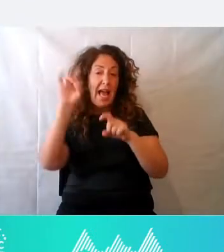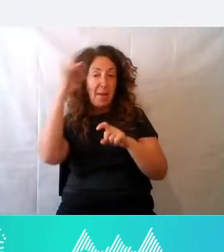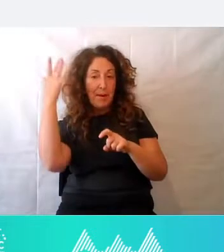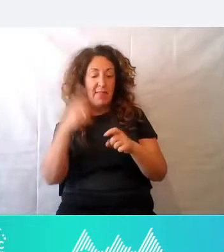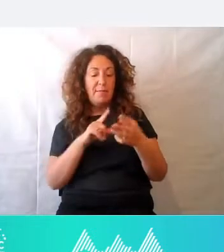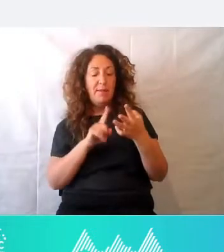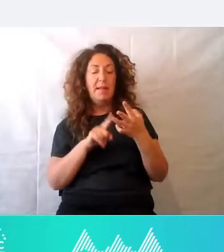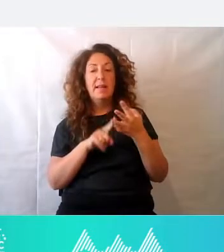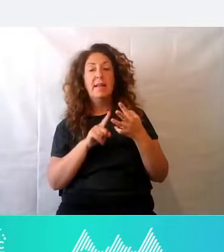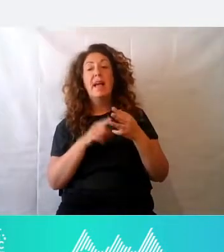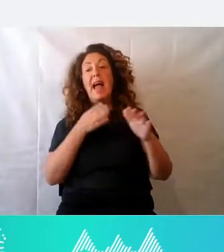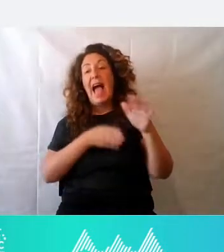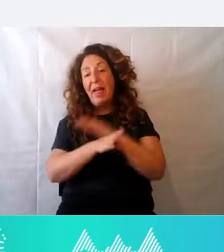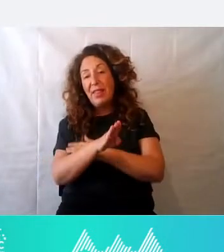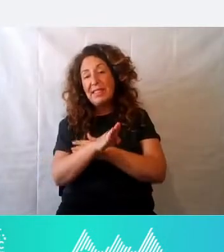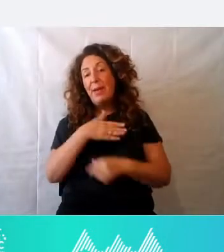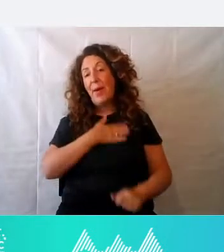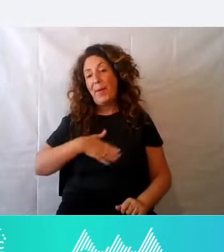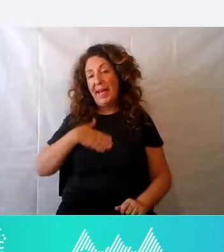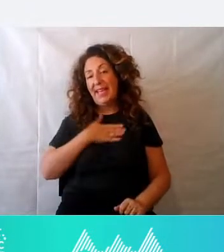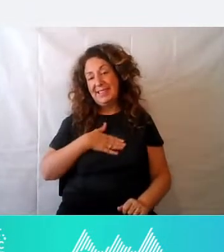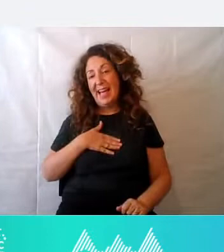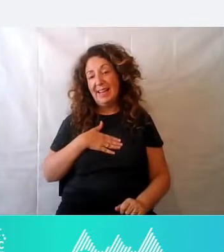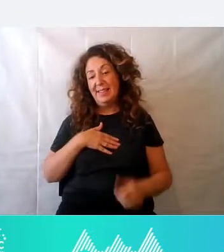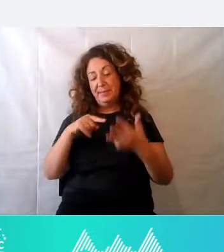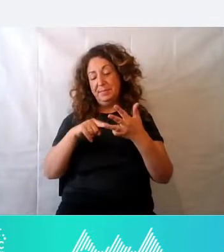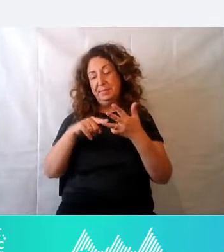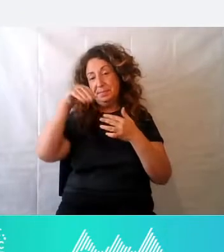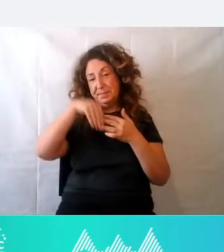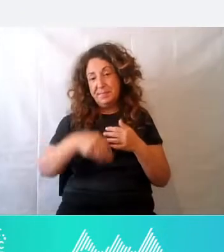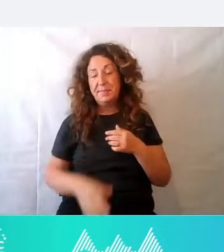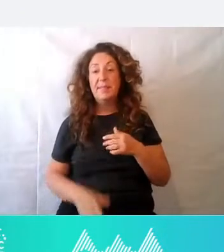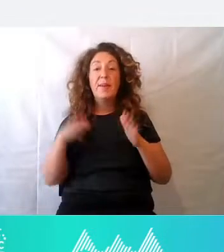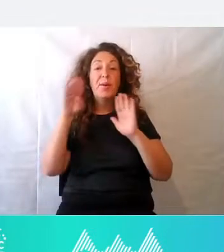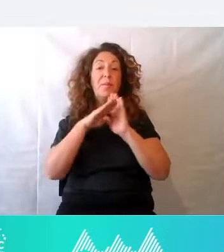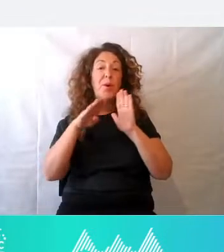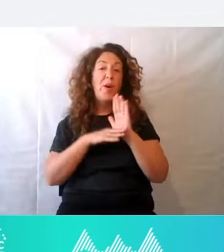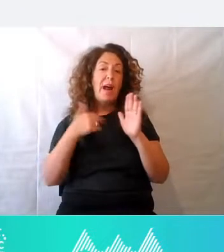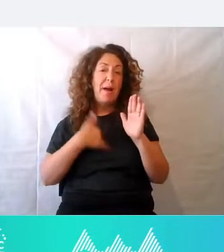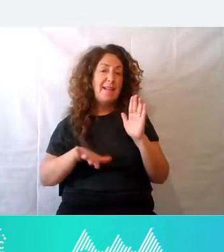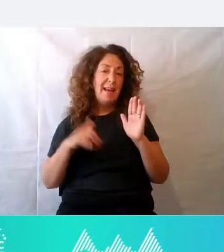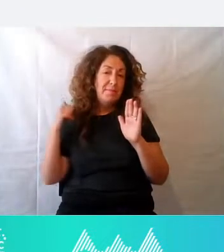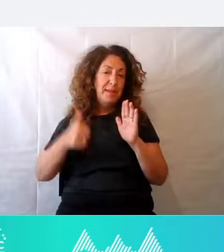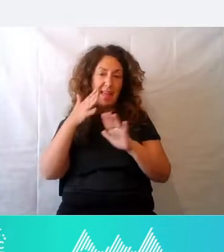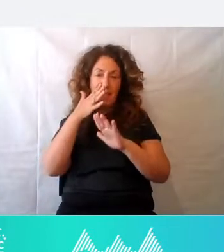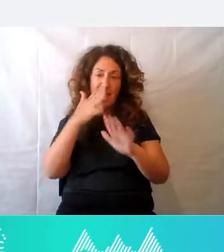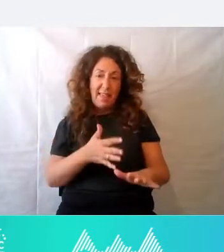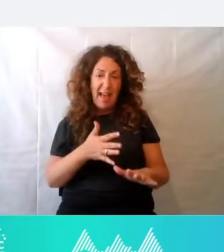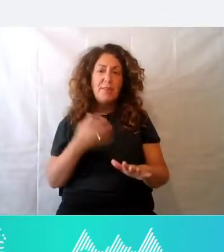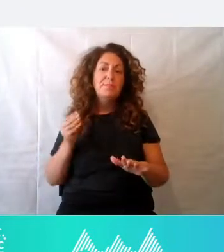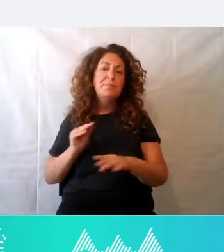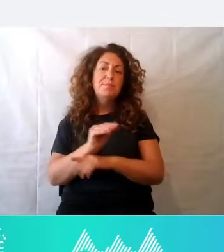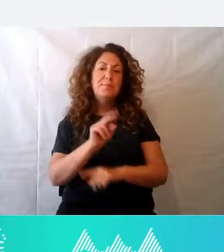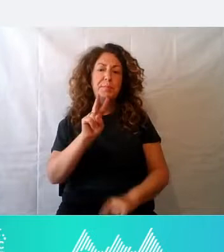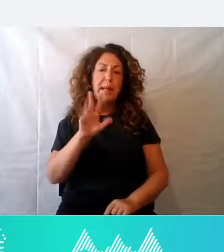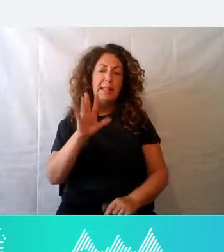accesibilidad y bienestar donde se enclava este programa de 10 años hemos invertido ya más de 25 millones de euros y hoy